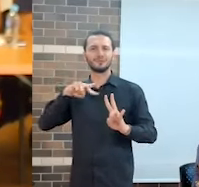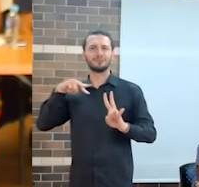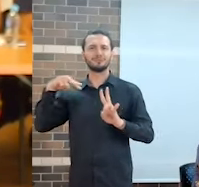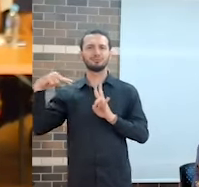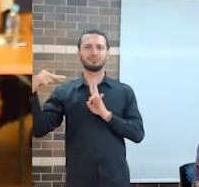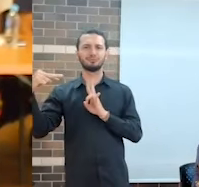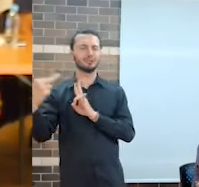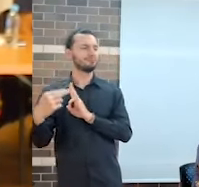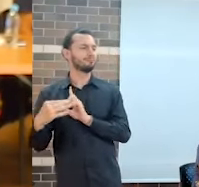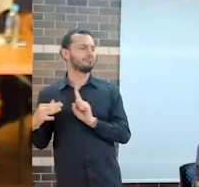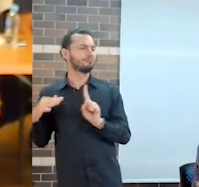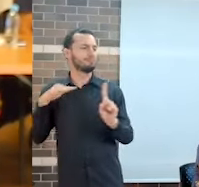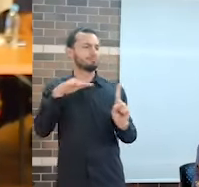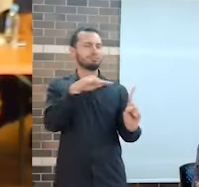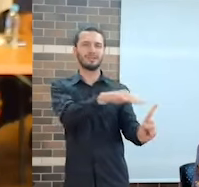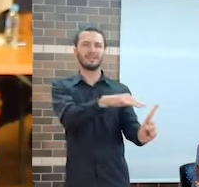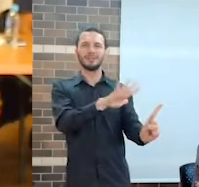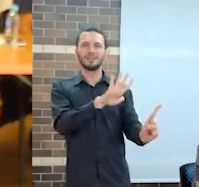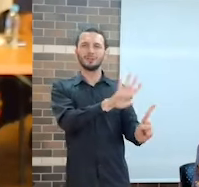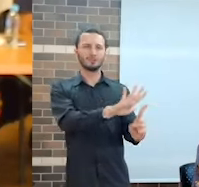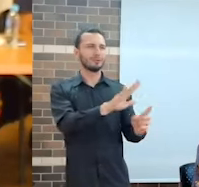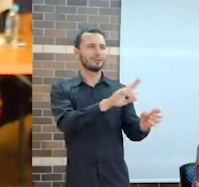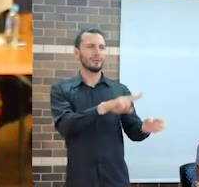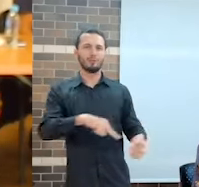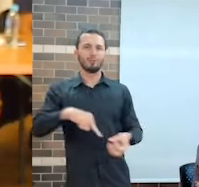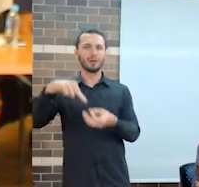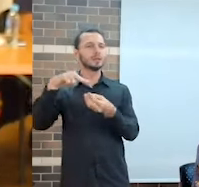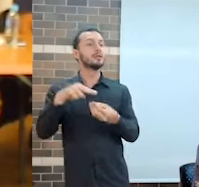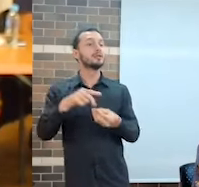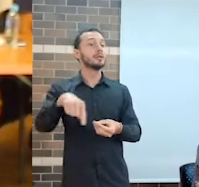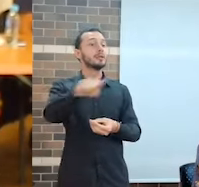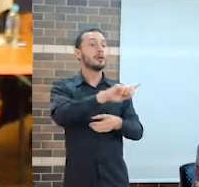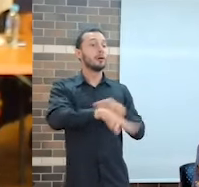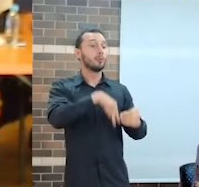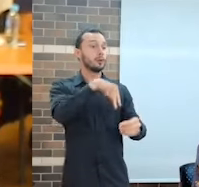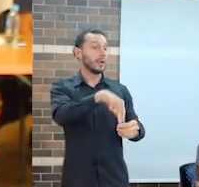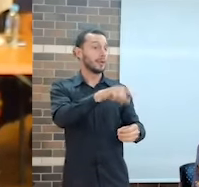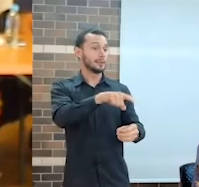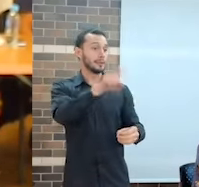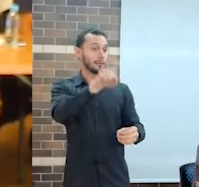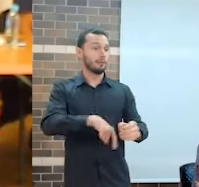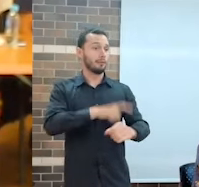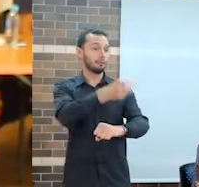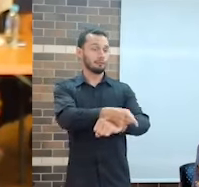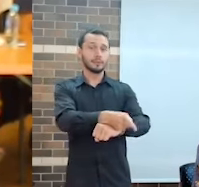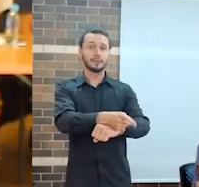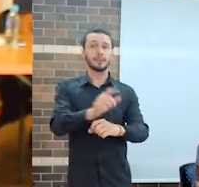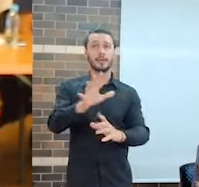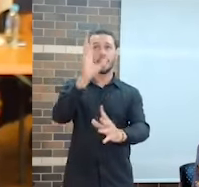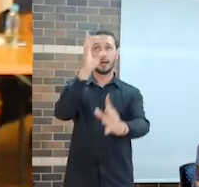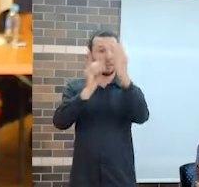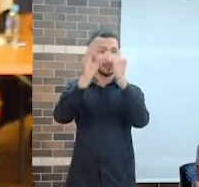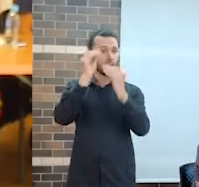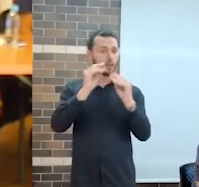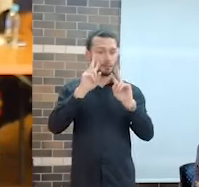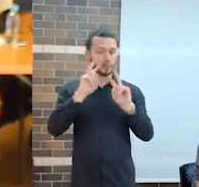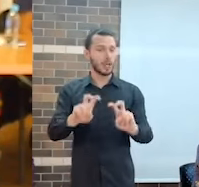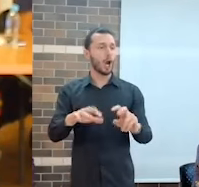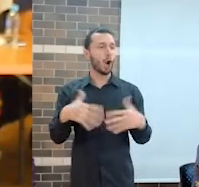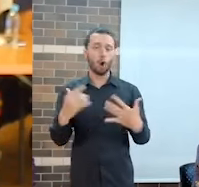a las comunidades una forma de aprender, una forma de investigar,